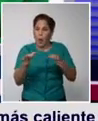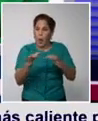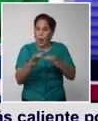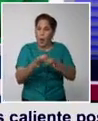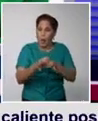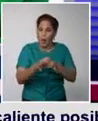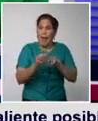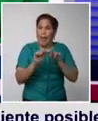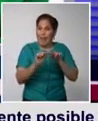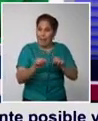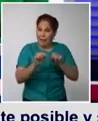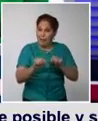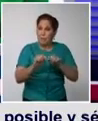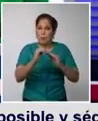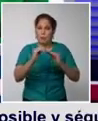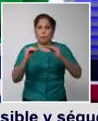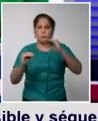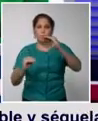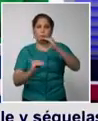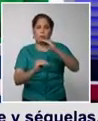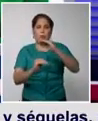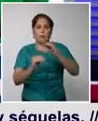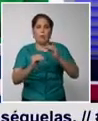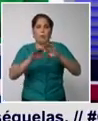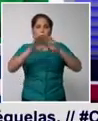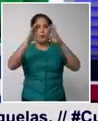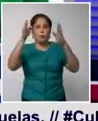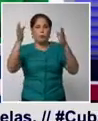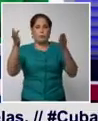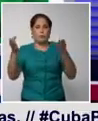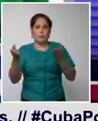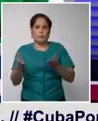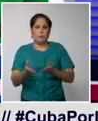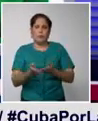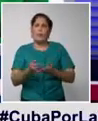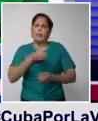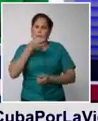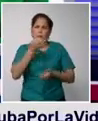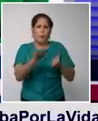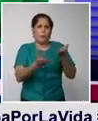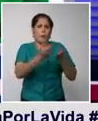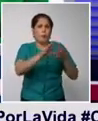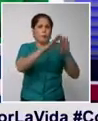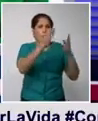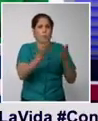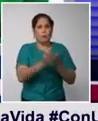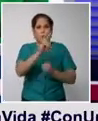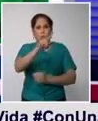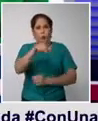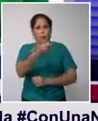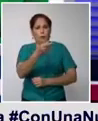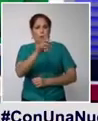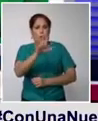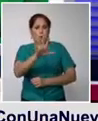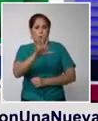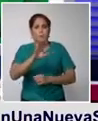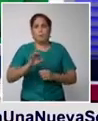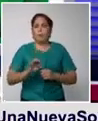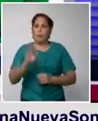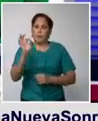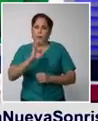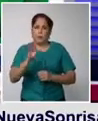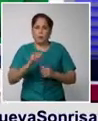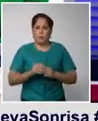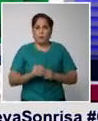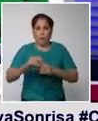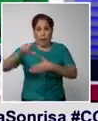más, pero es inferior a la del mundo, que siempre lo comparamos, 2,15% en el día de ayer, y a la de América,